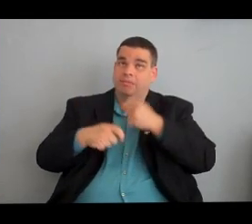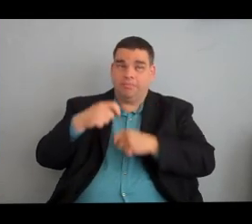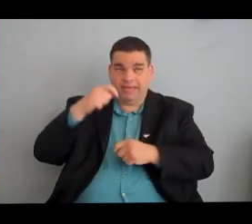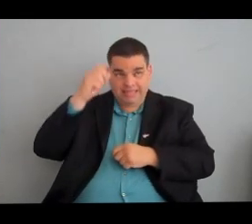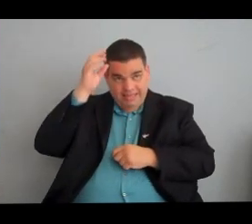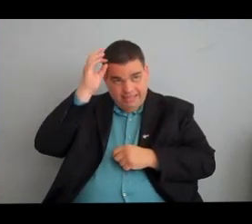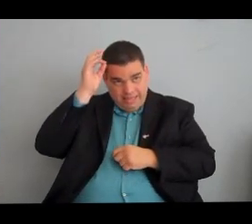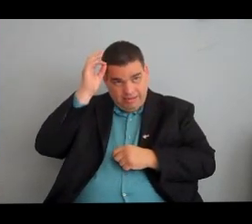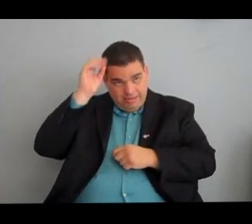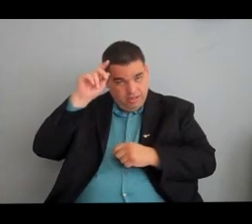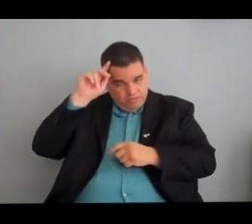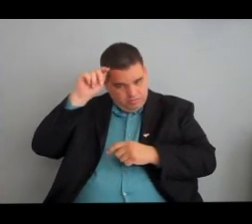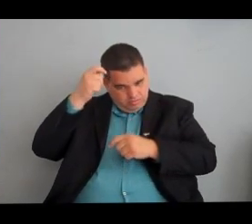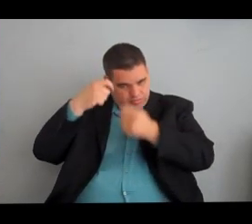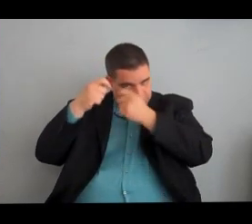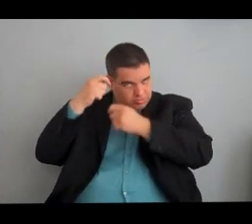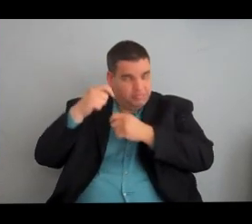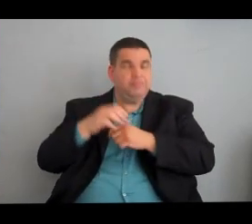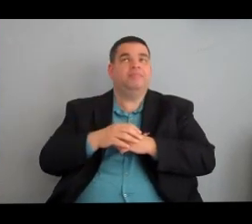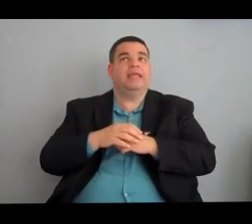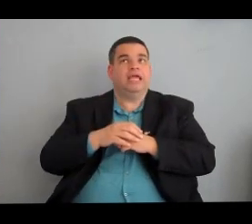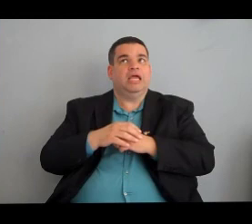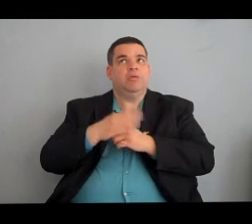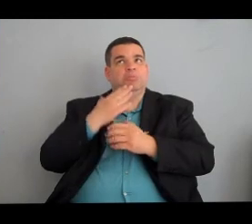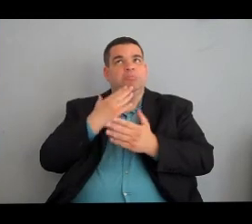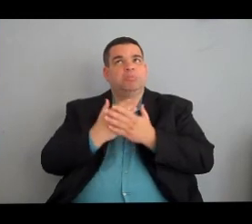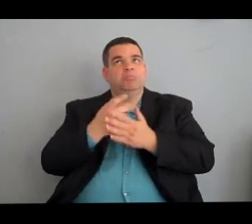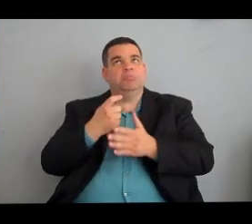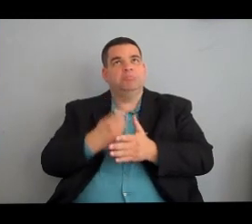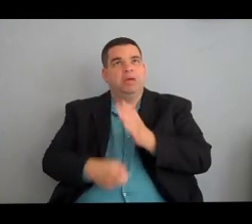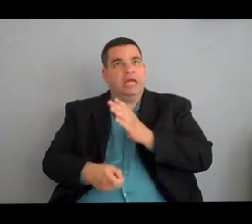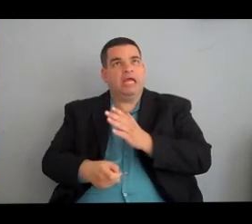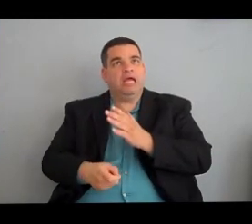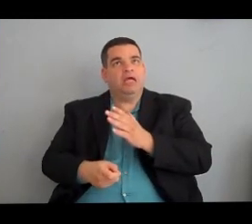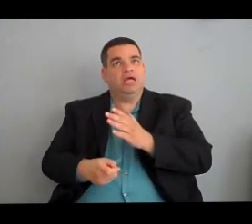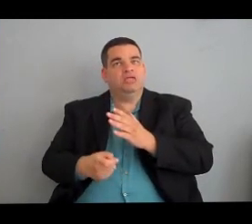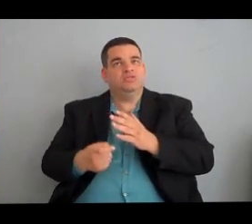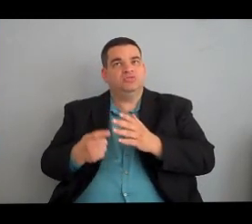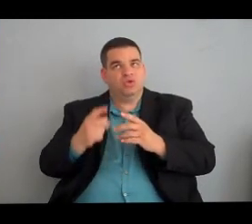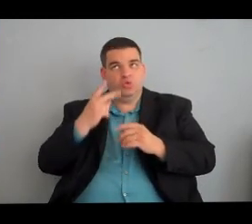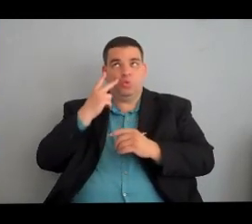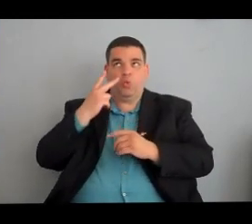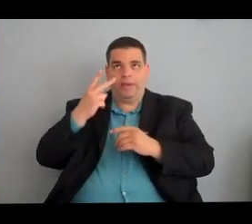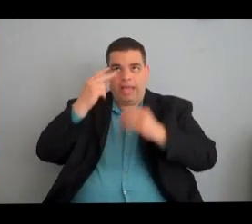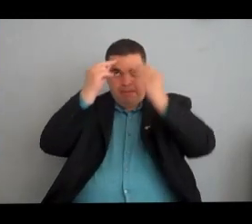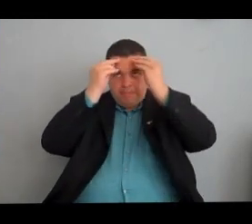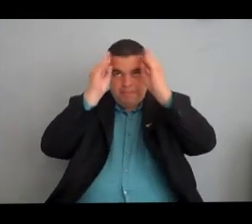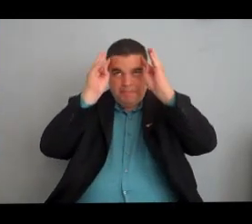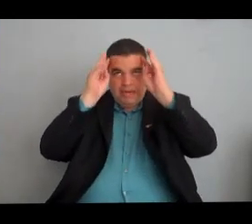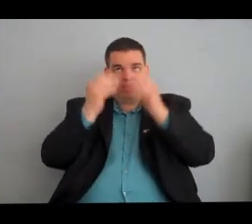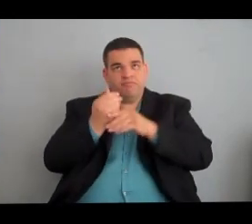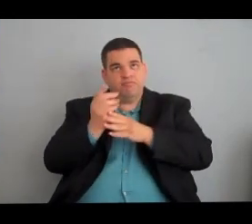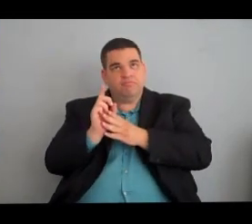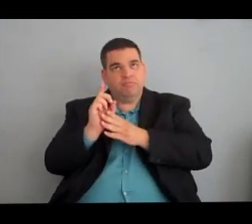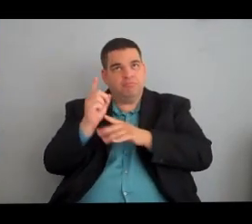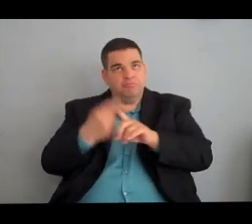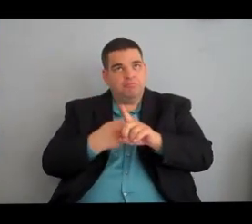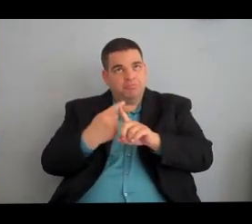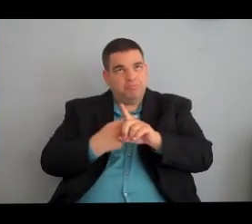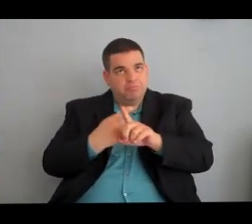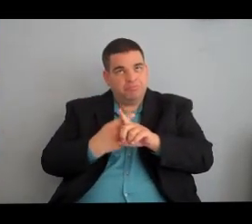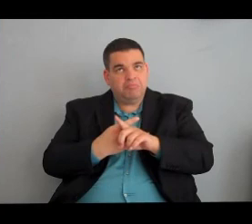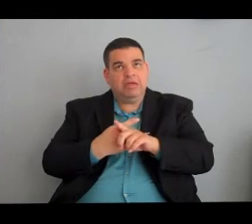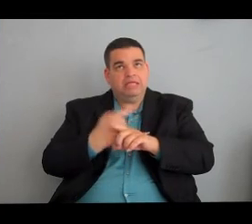Es sin dolor, es costo efectivo y tiene resultados en pocos meses. Para mayor información, llamen a las